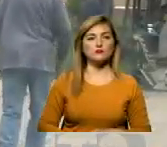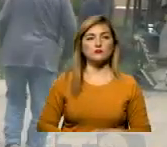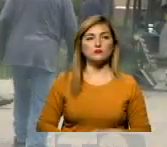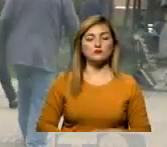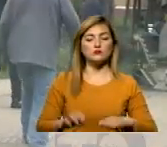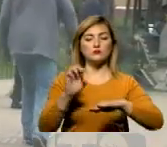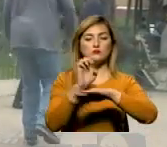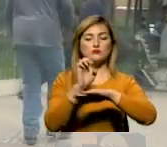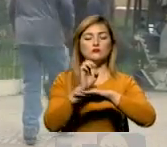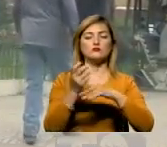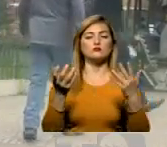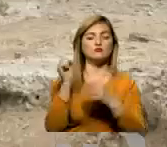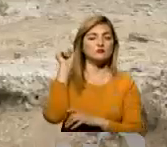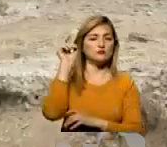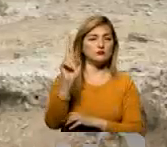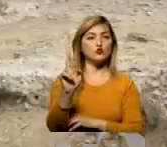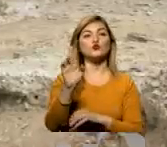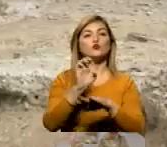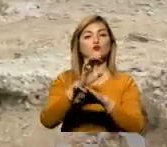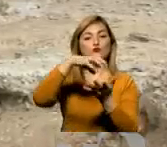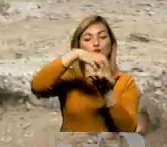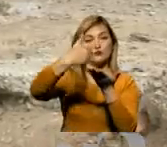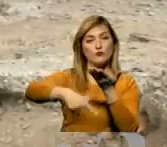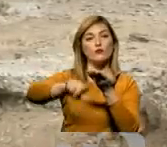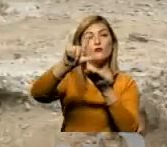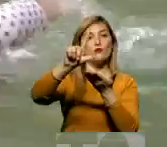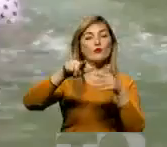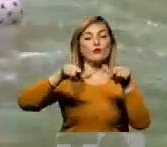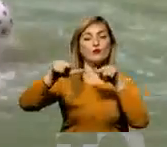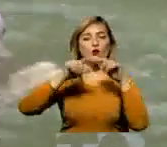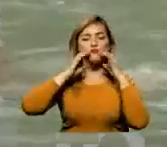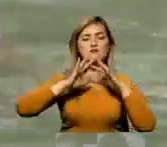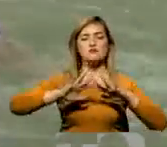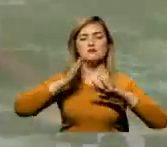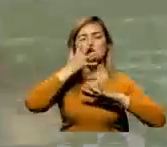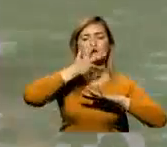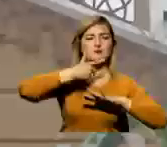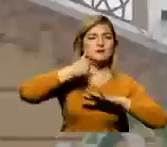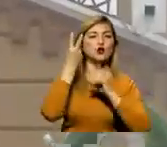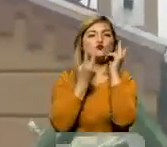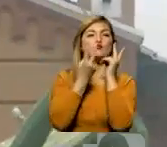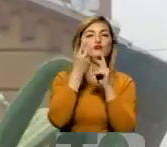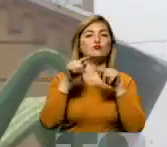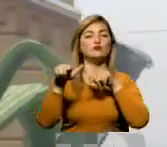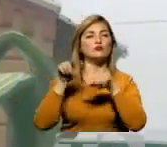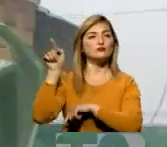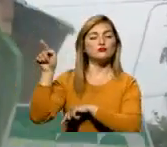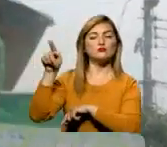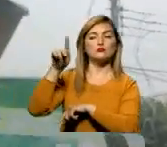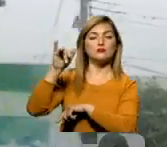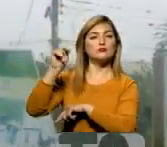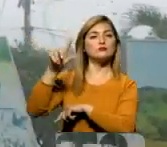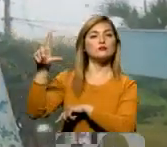Los ecuatorianos tenemos en el sur del país, en la provincia de Loja, un rincón mágico por visitar. Se trata del Cantón